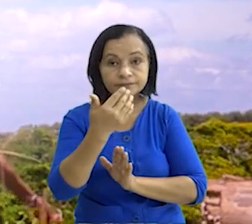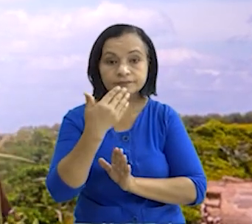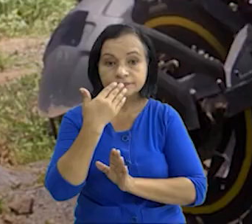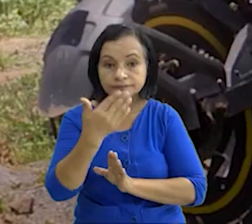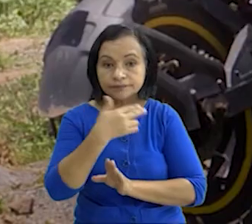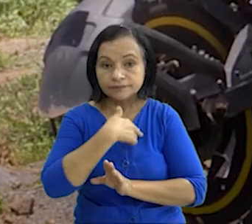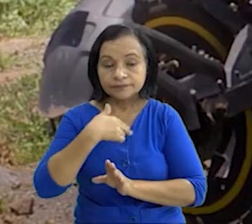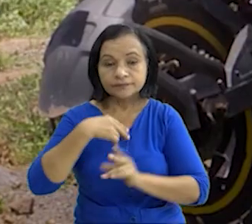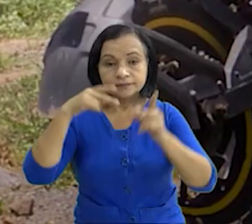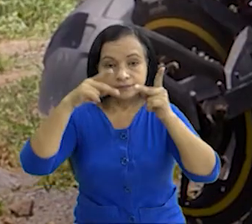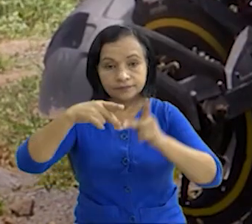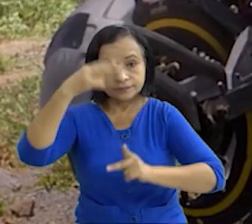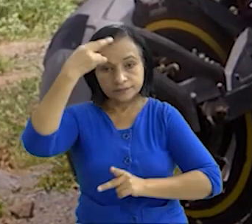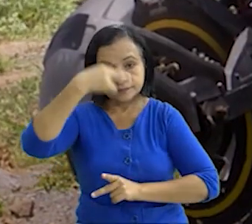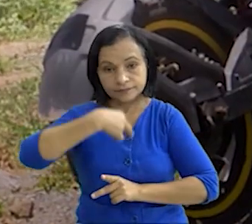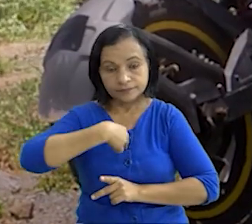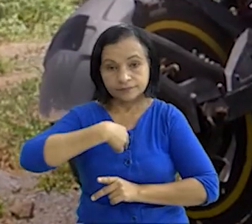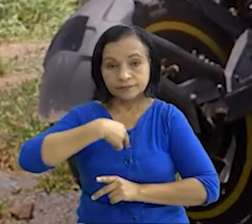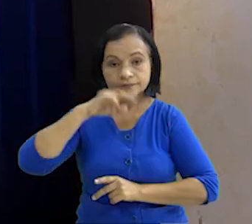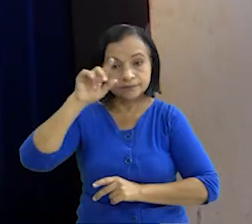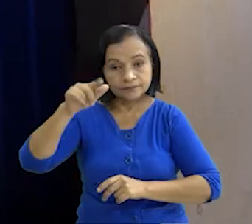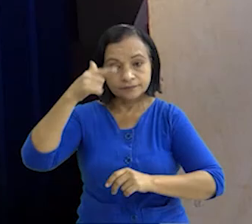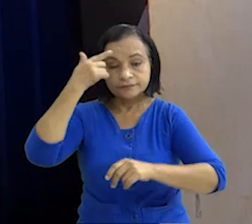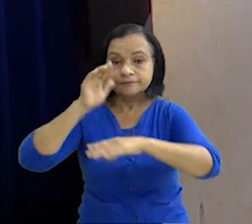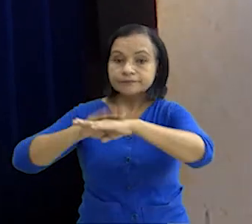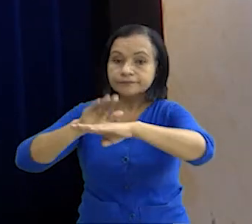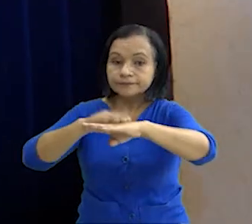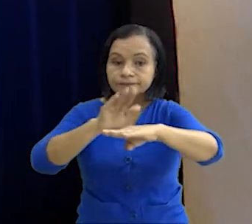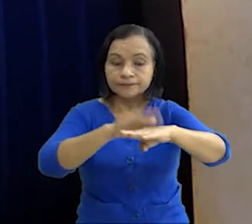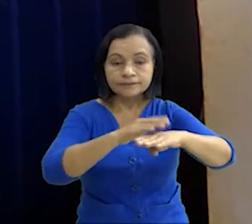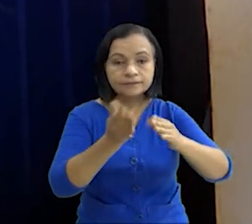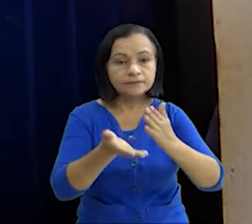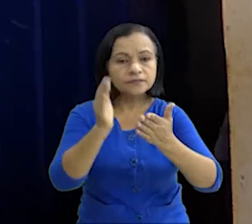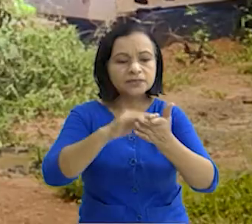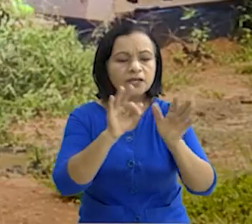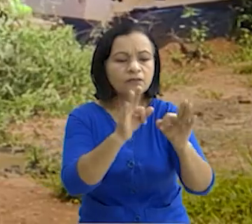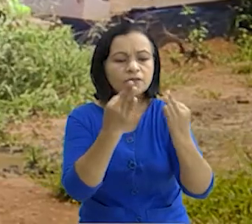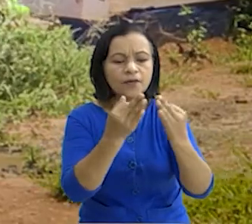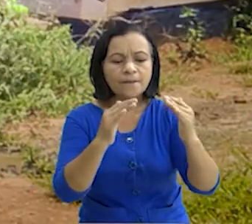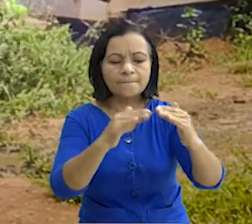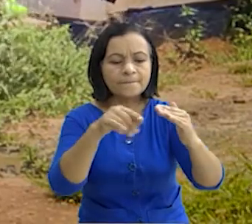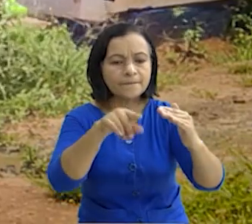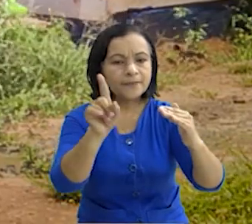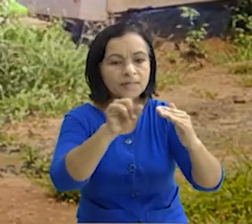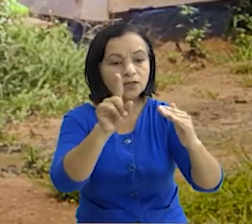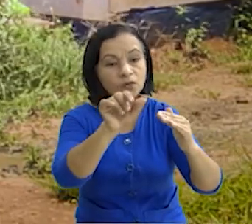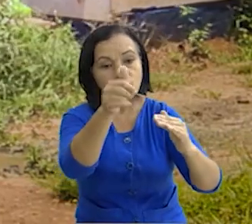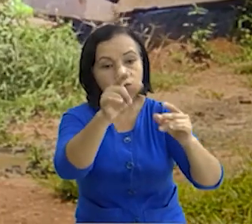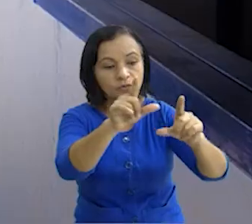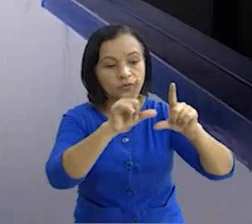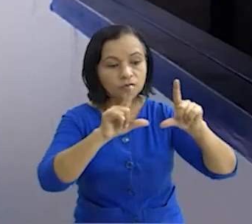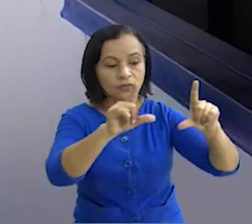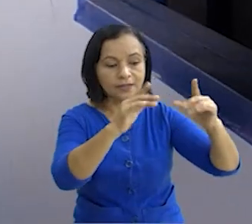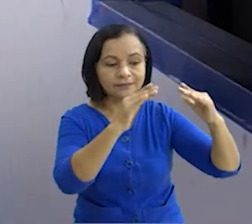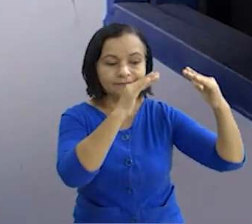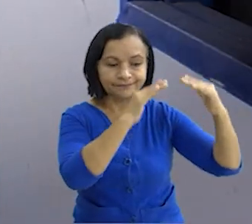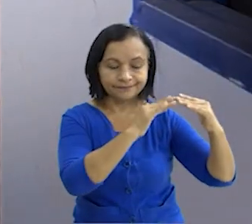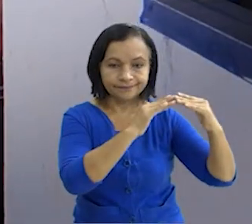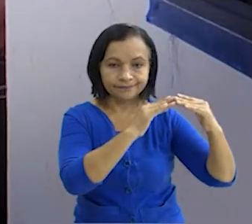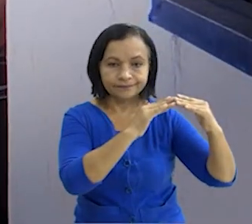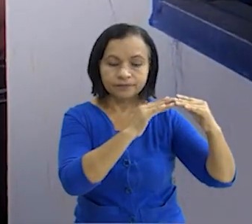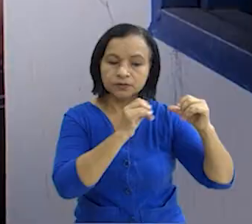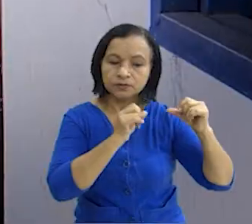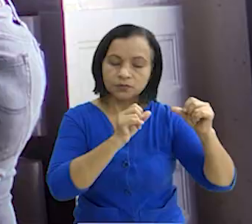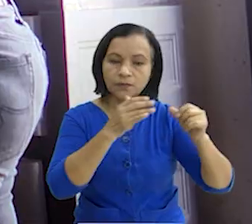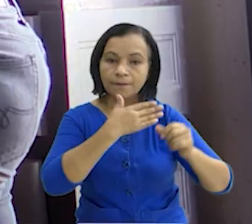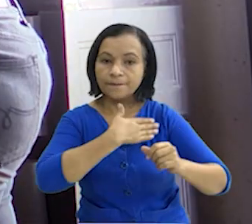oportuna, las autoridades del nivel nacional orientaron la reubicación de las familias a un sitio seguro, quienes aseguran pasarán